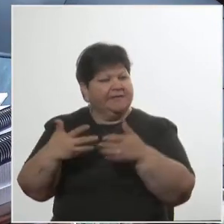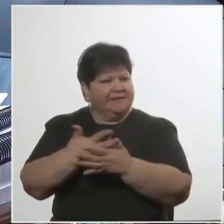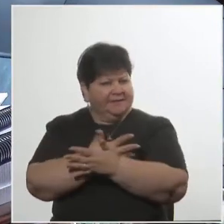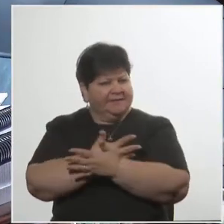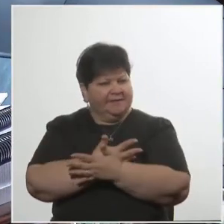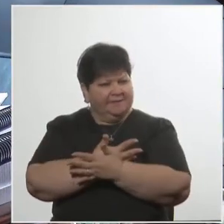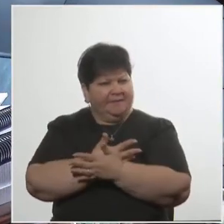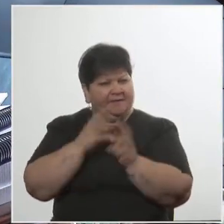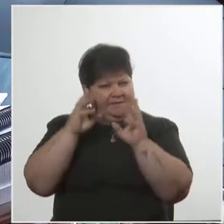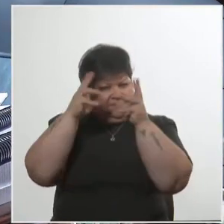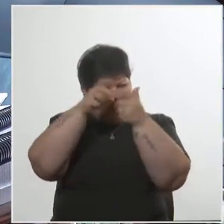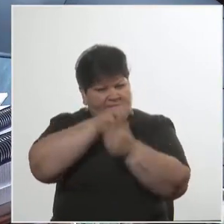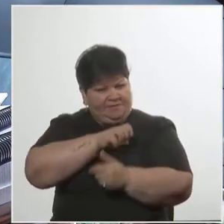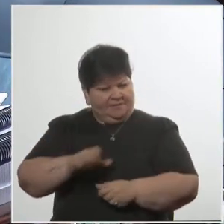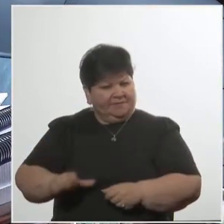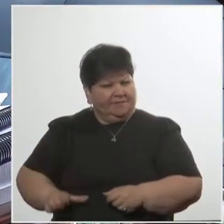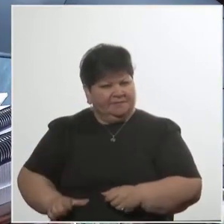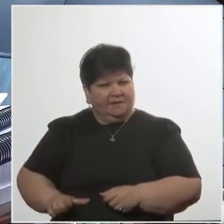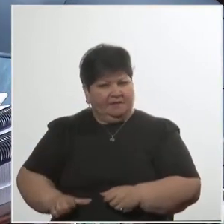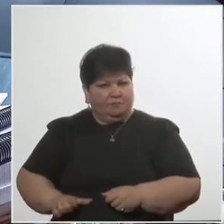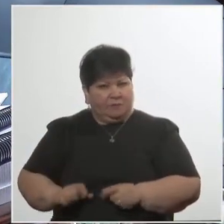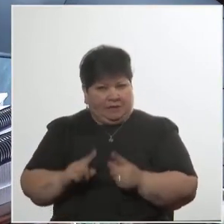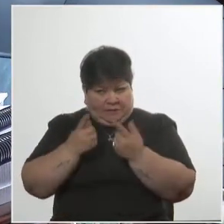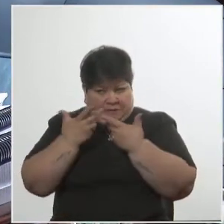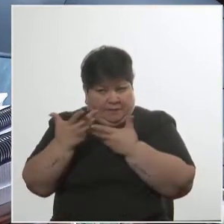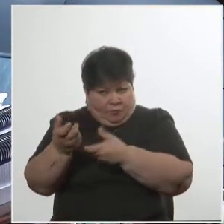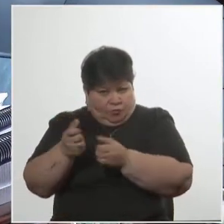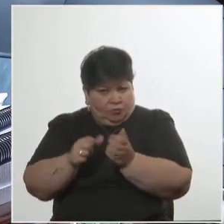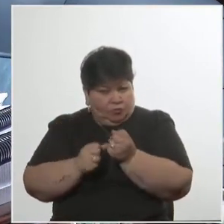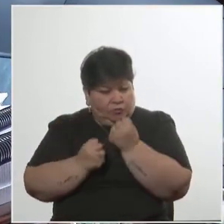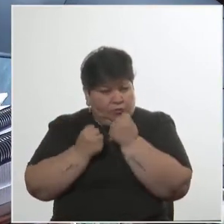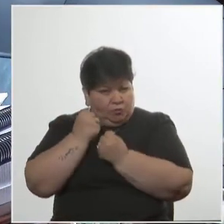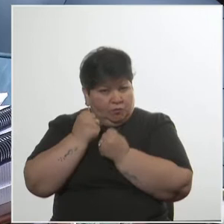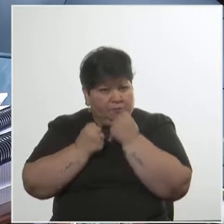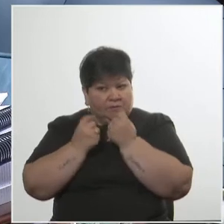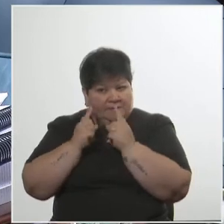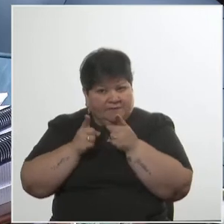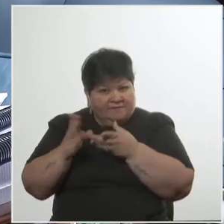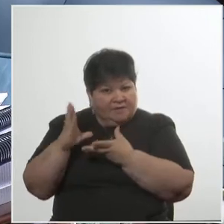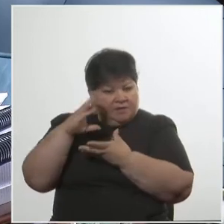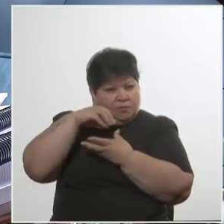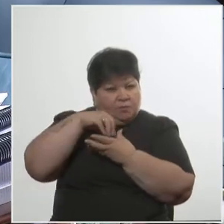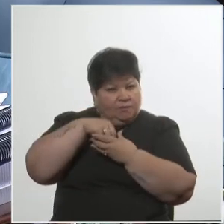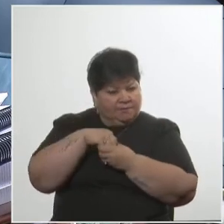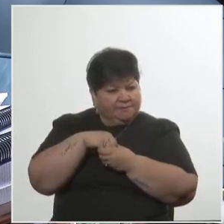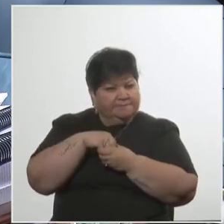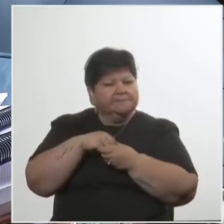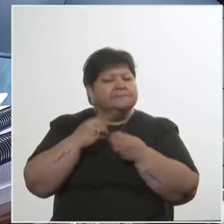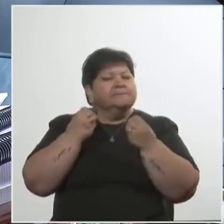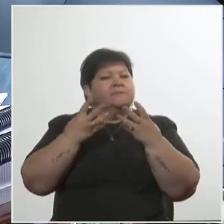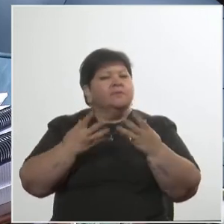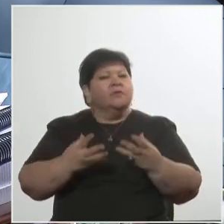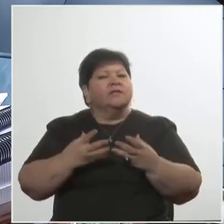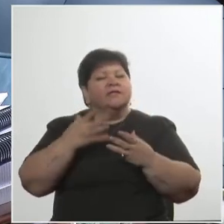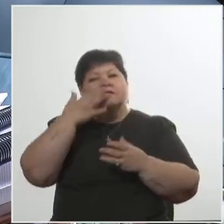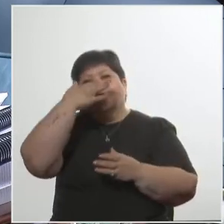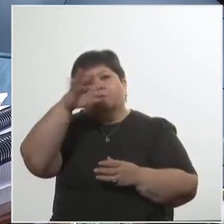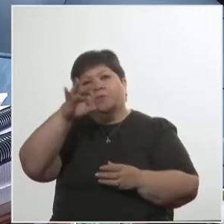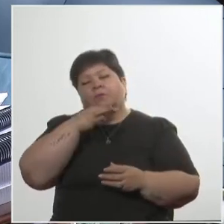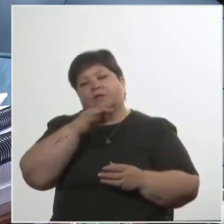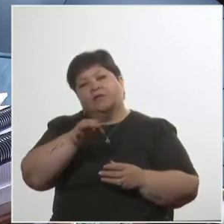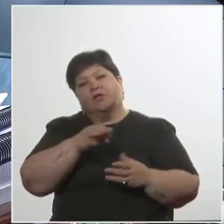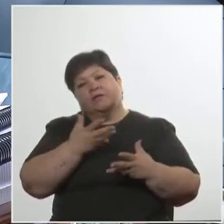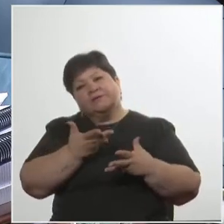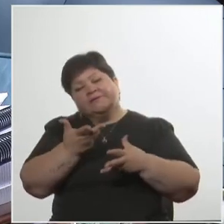de estado sin ser reparadas y que debería incluirse porque en realidad lo único que se ha reparado